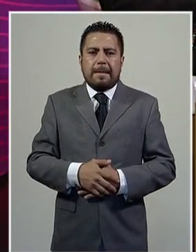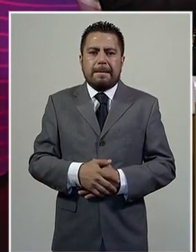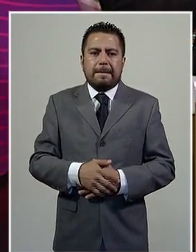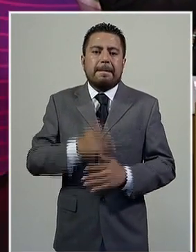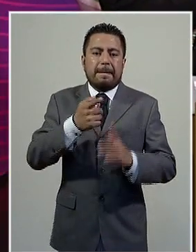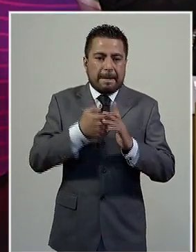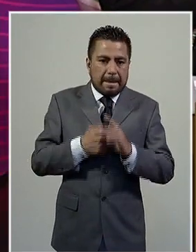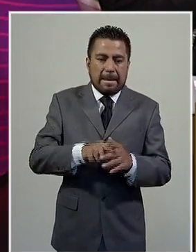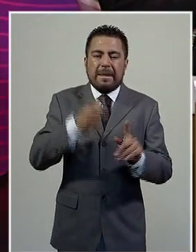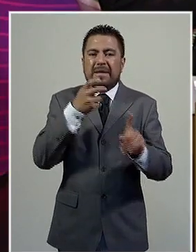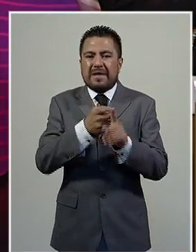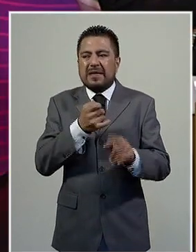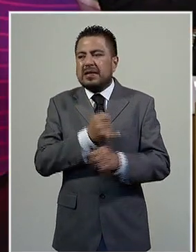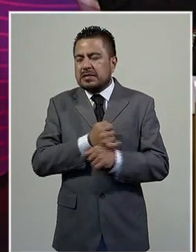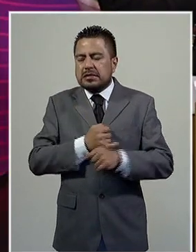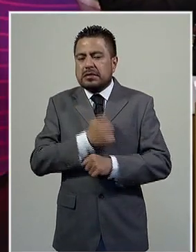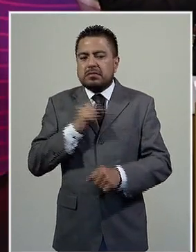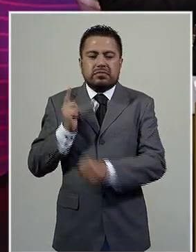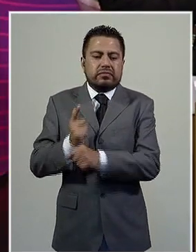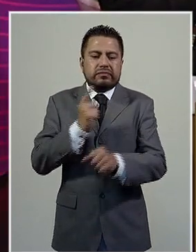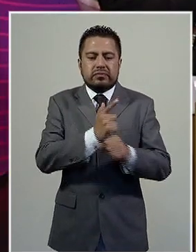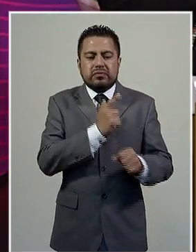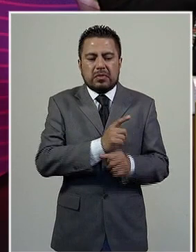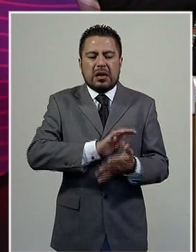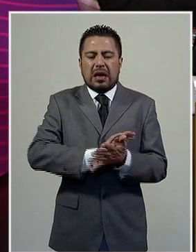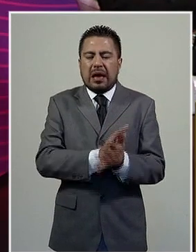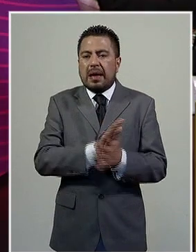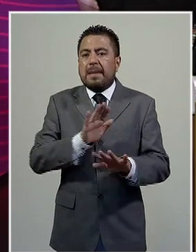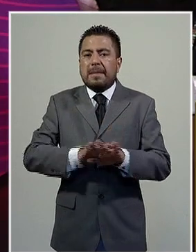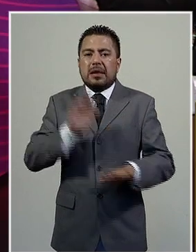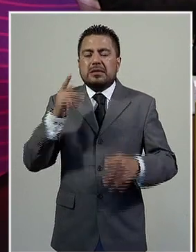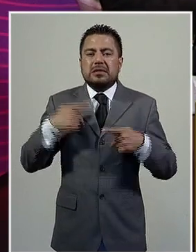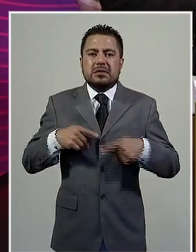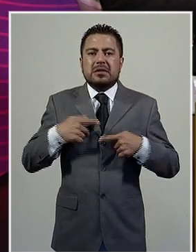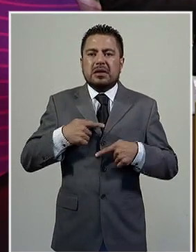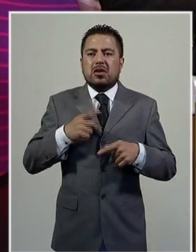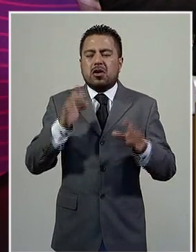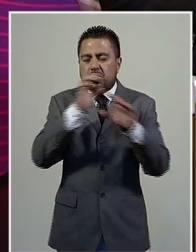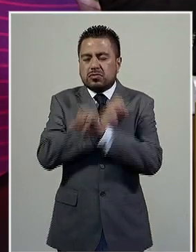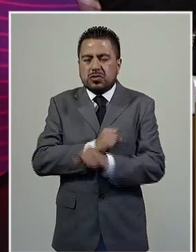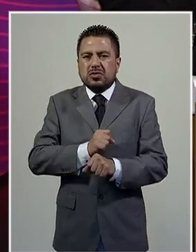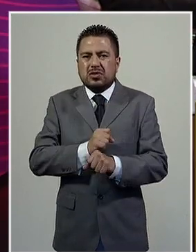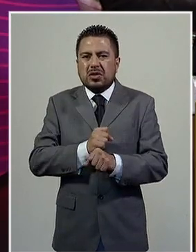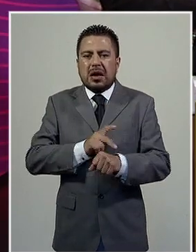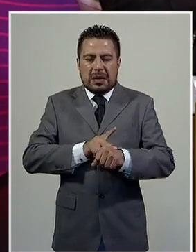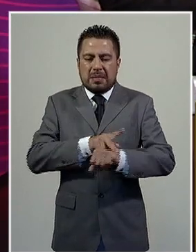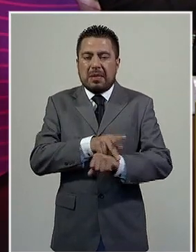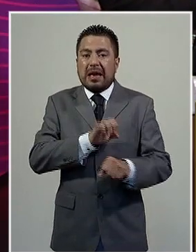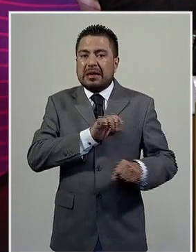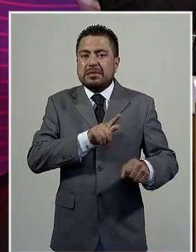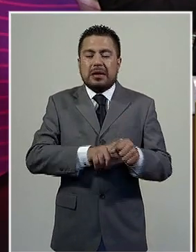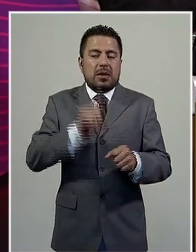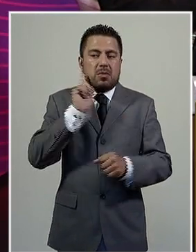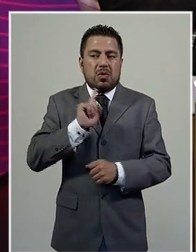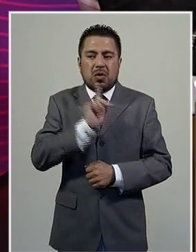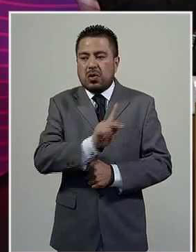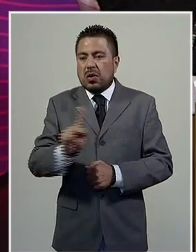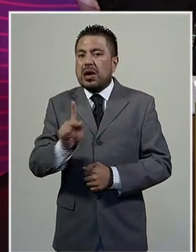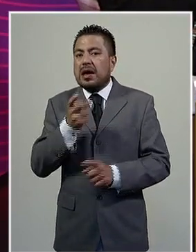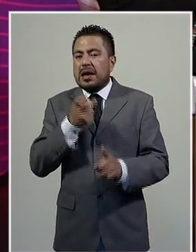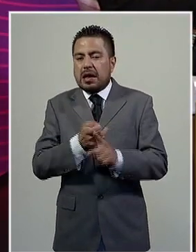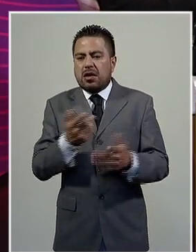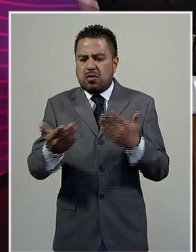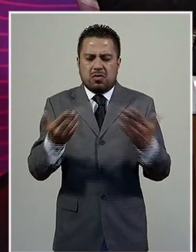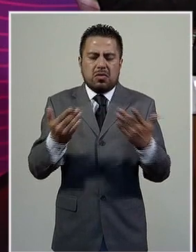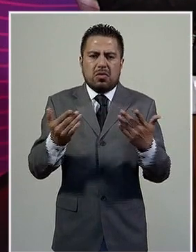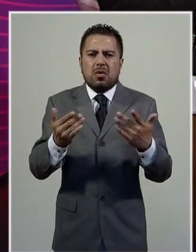Entonces, a partir de esa investigación, lo que descubrimos fue que discriminaban más a las personas con tonos de piel más oscuros, especialmente a las mujeres, en